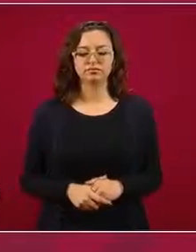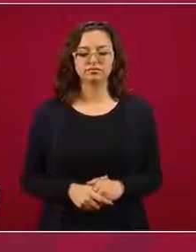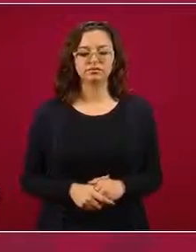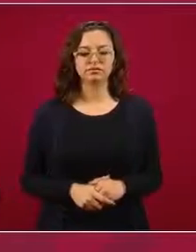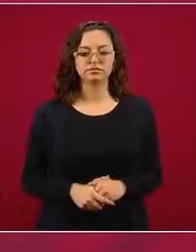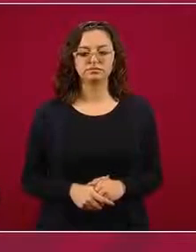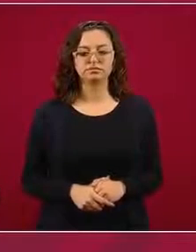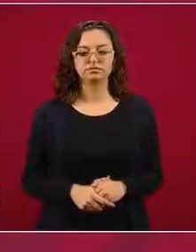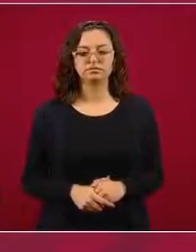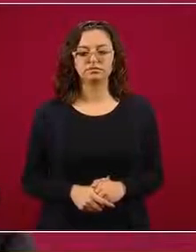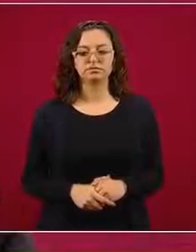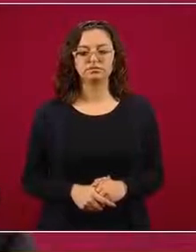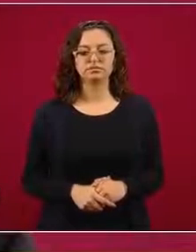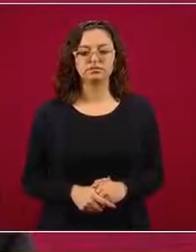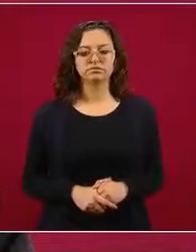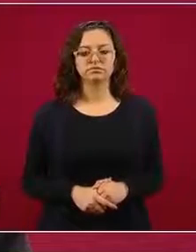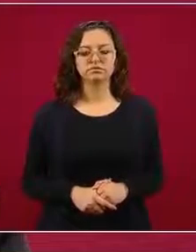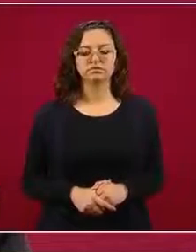Con todo respeto, mejor